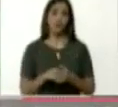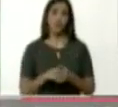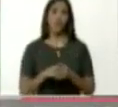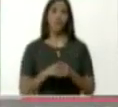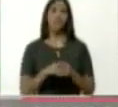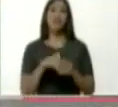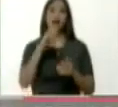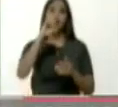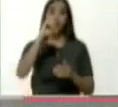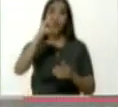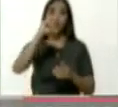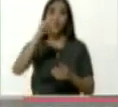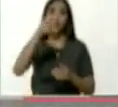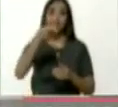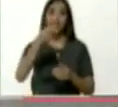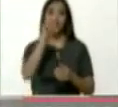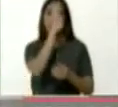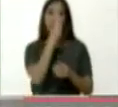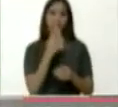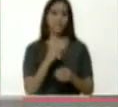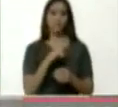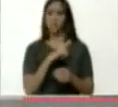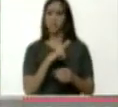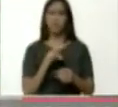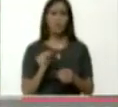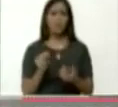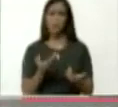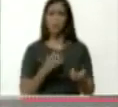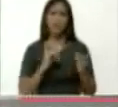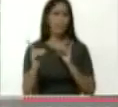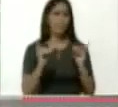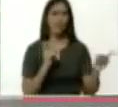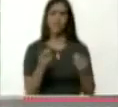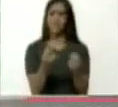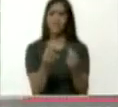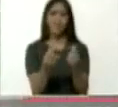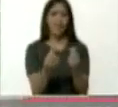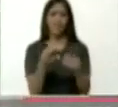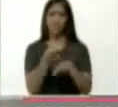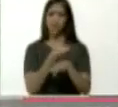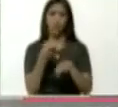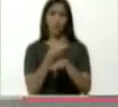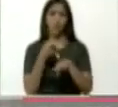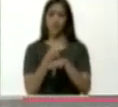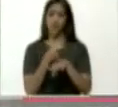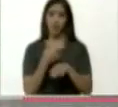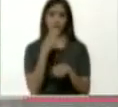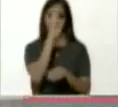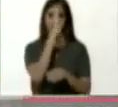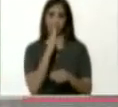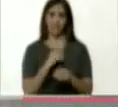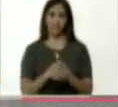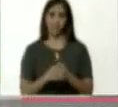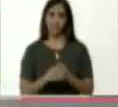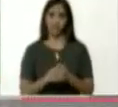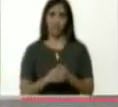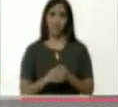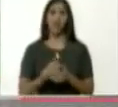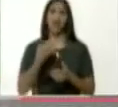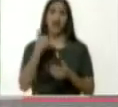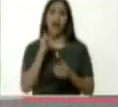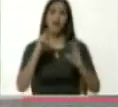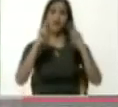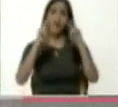no gubernamentales en Brasil no dependen de plata del gobierno federal. Hay una pesquisa que